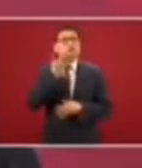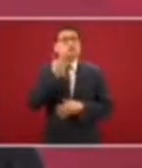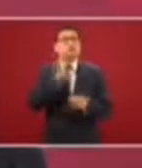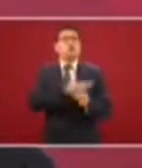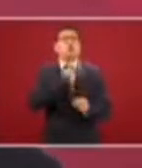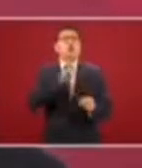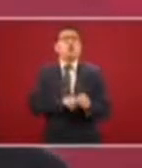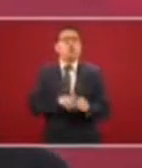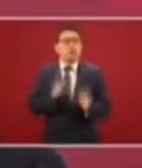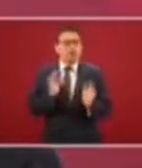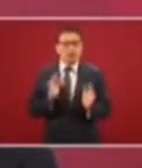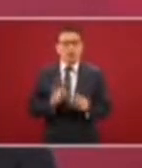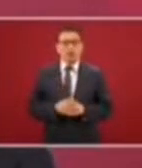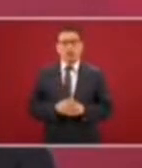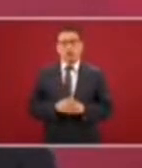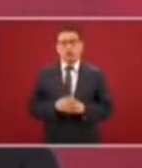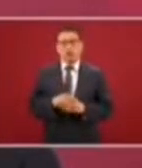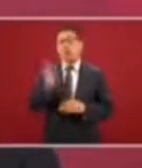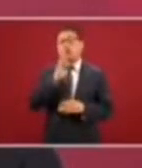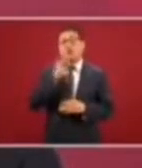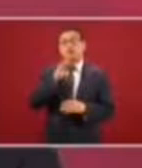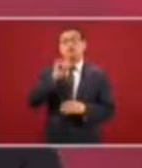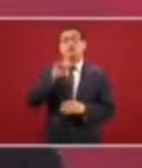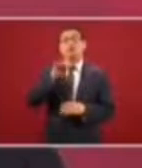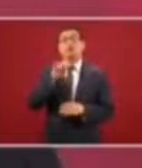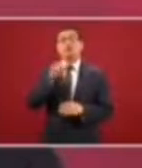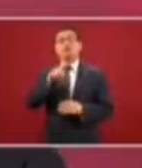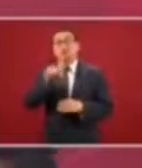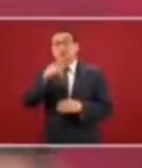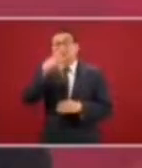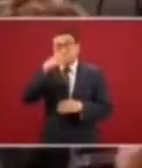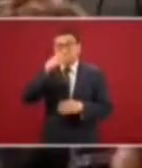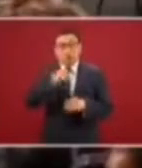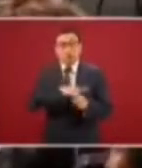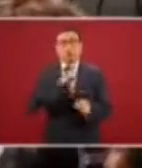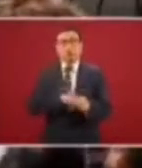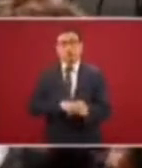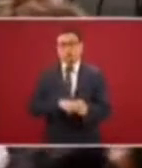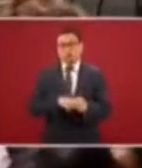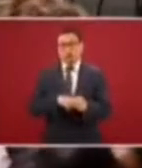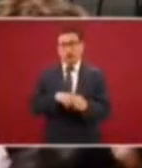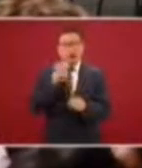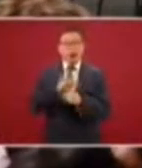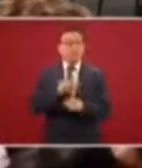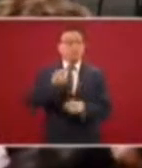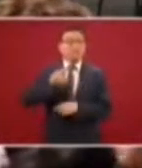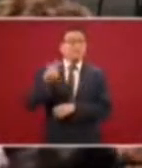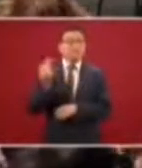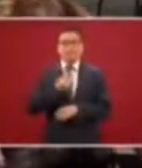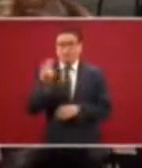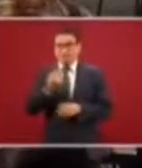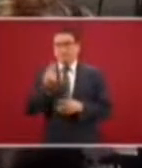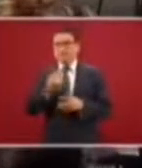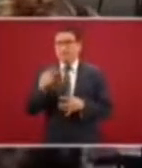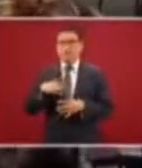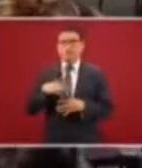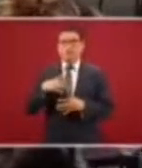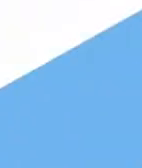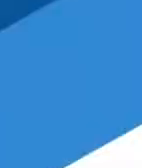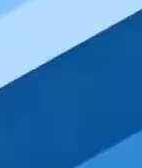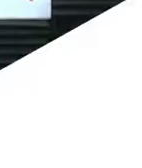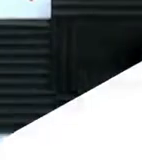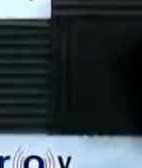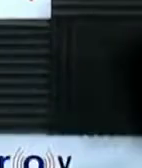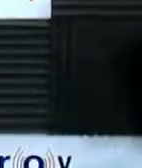común o quizá influenza. Entonces, de momento, no es necesario implantar estas medidas de alto